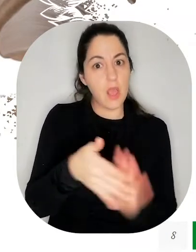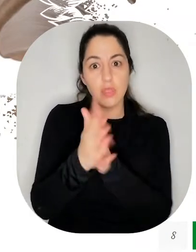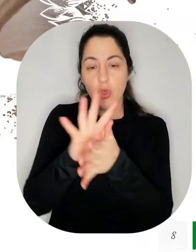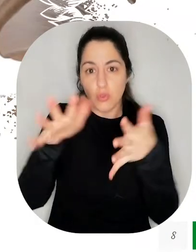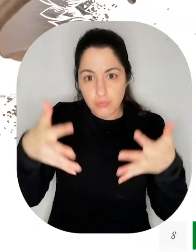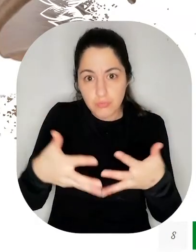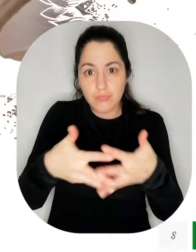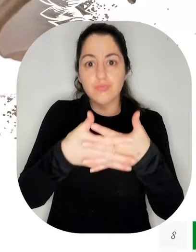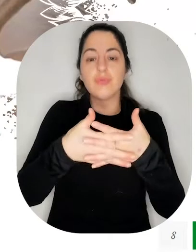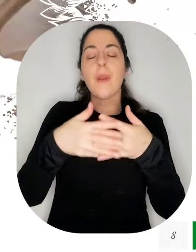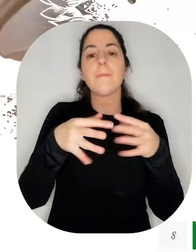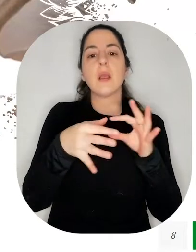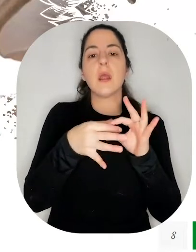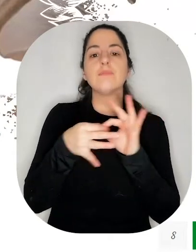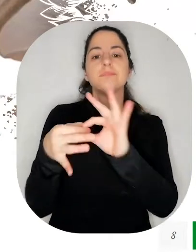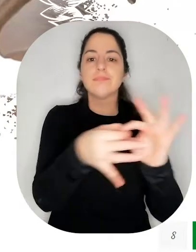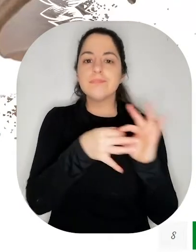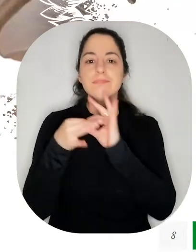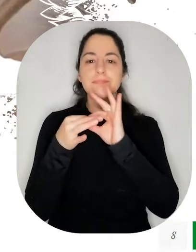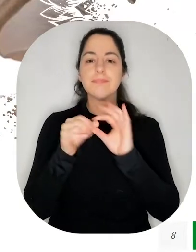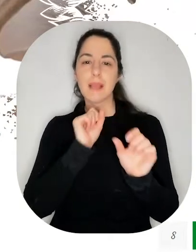angostura que están actuando sinérgicamente.